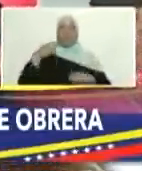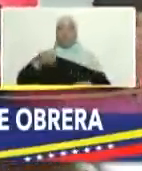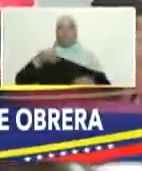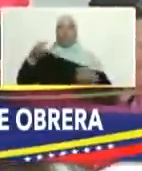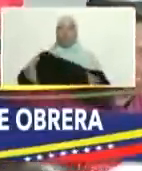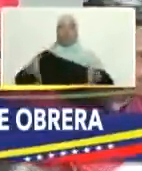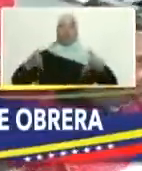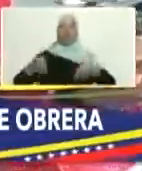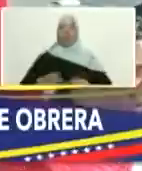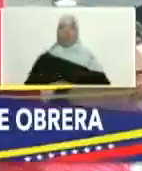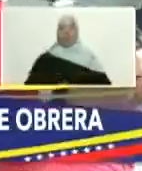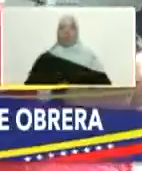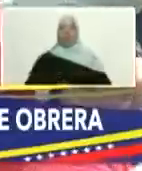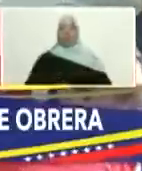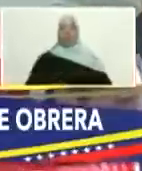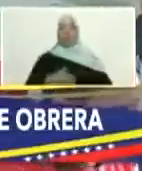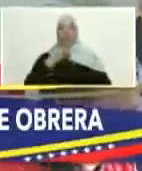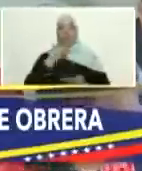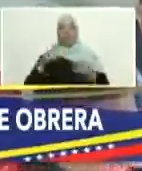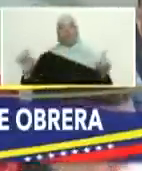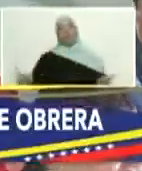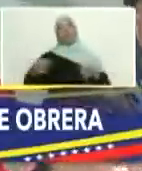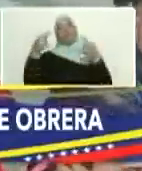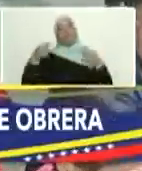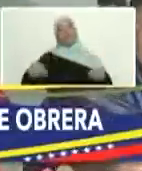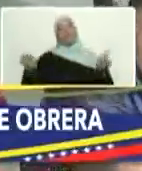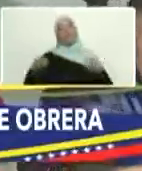Venceremos, venceremos. Música.